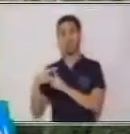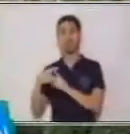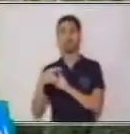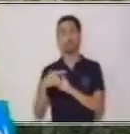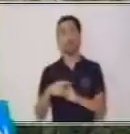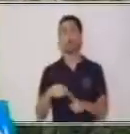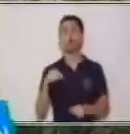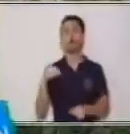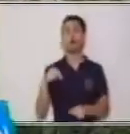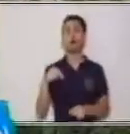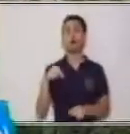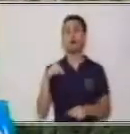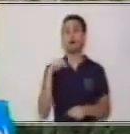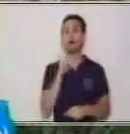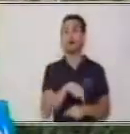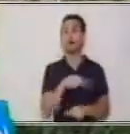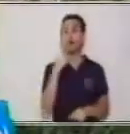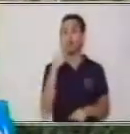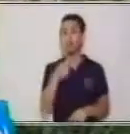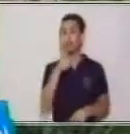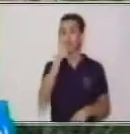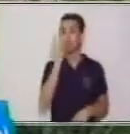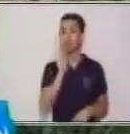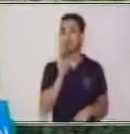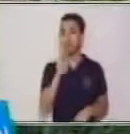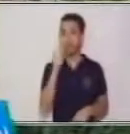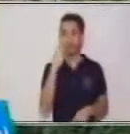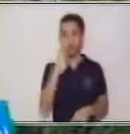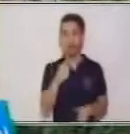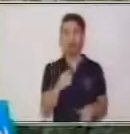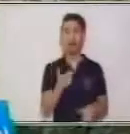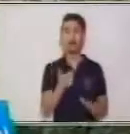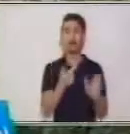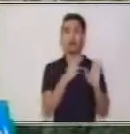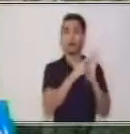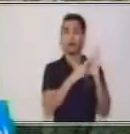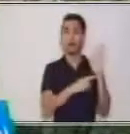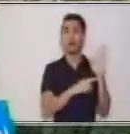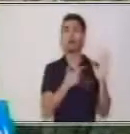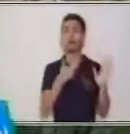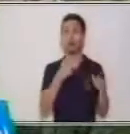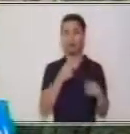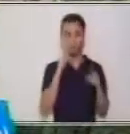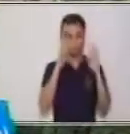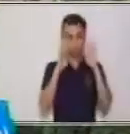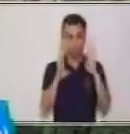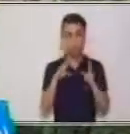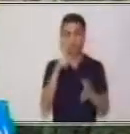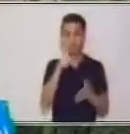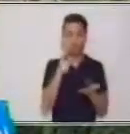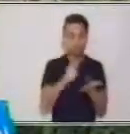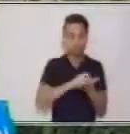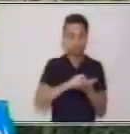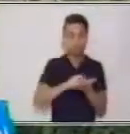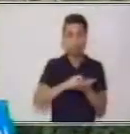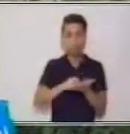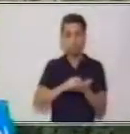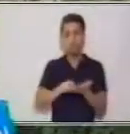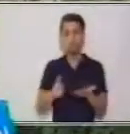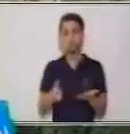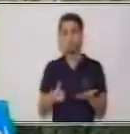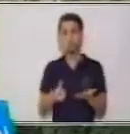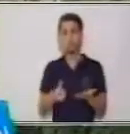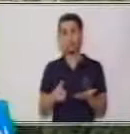muy importante que la regla siempre la tengas ahí presente y recuerda, por favor, donde estés tomando apuntes,